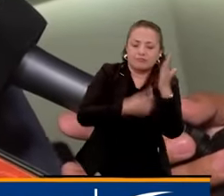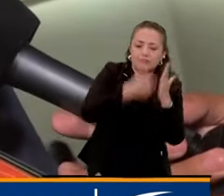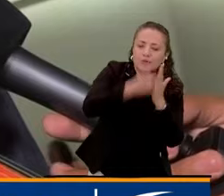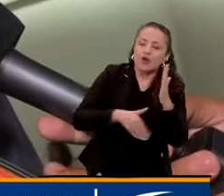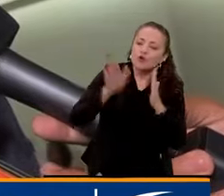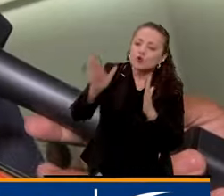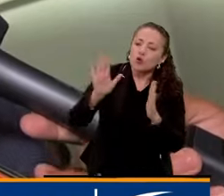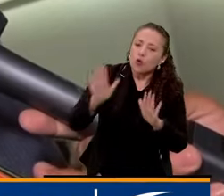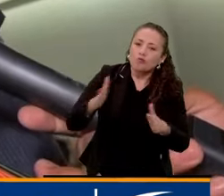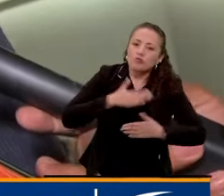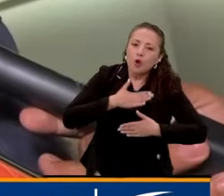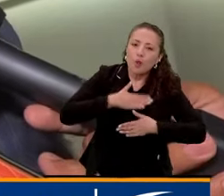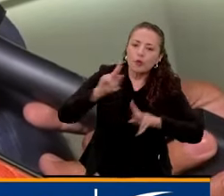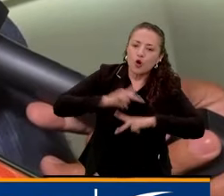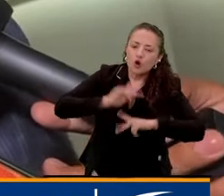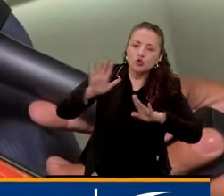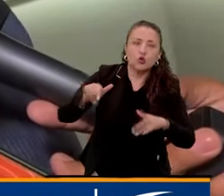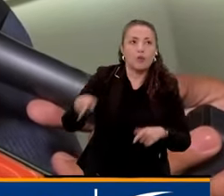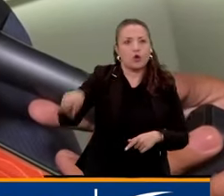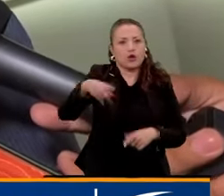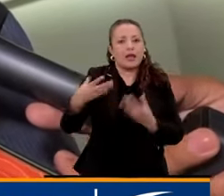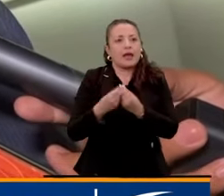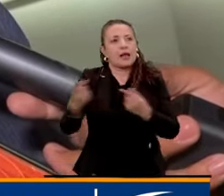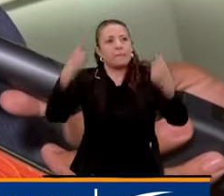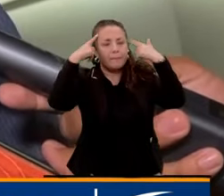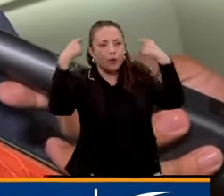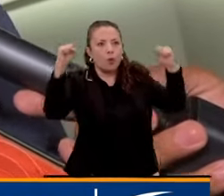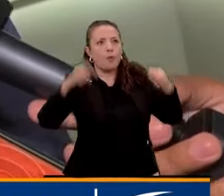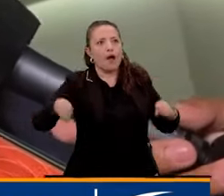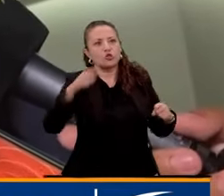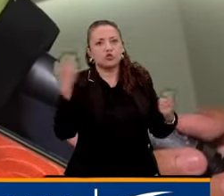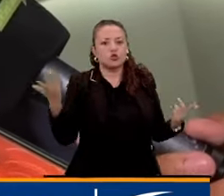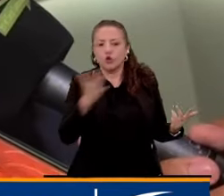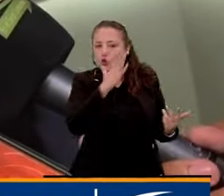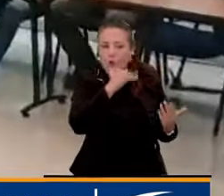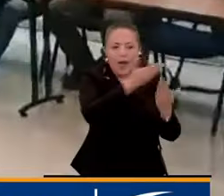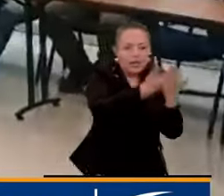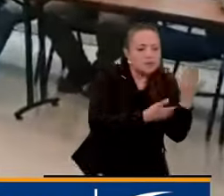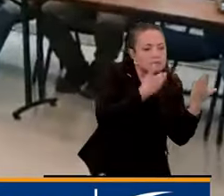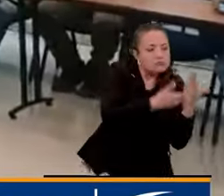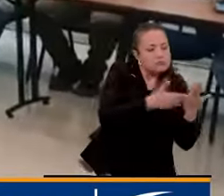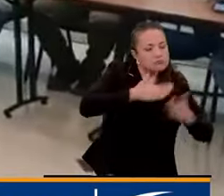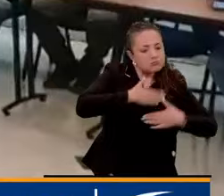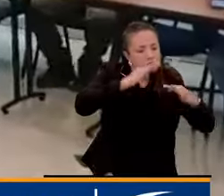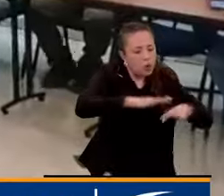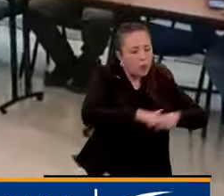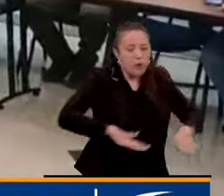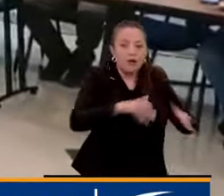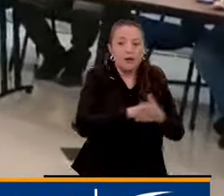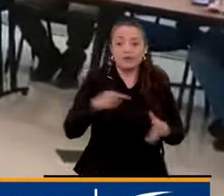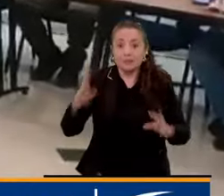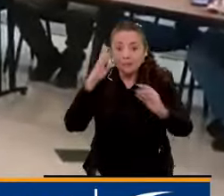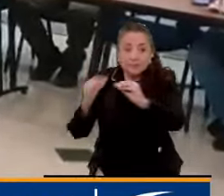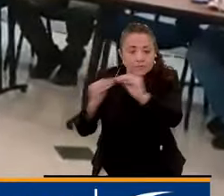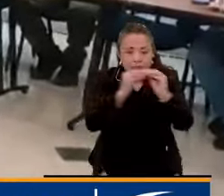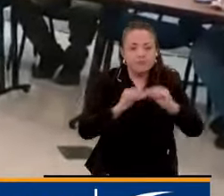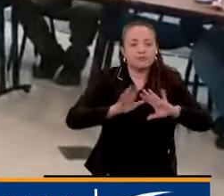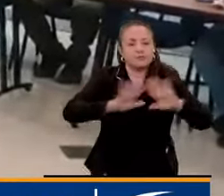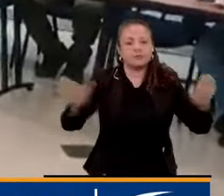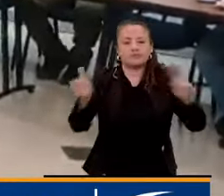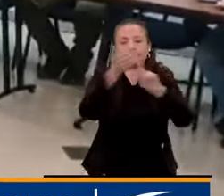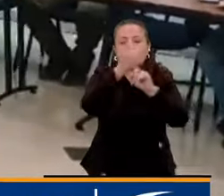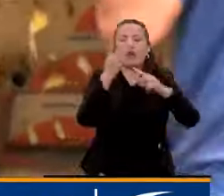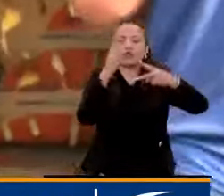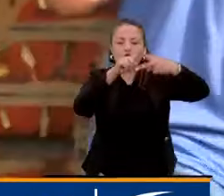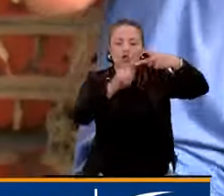finca ellos les preocupaba que que que no tuvieran la escritura Los acuerdos alcanzados lograron conciliar dos puntos